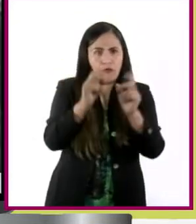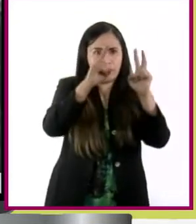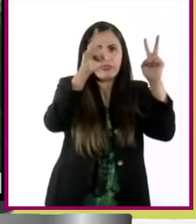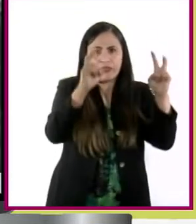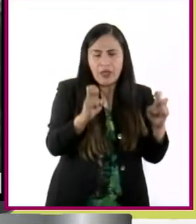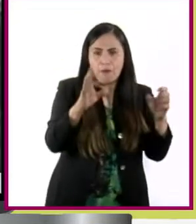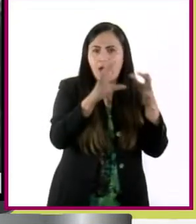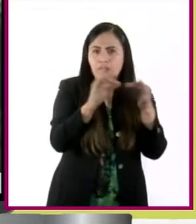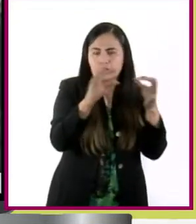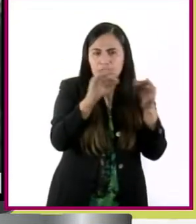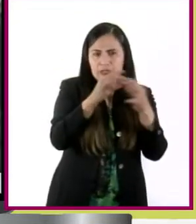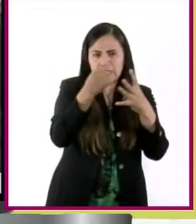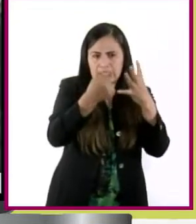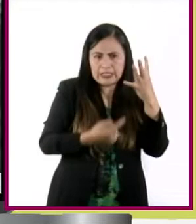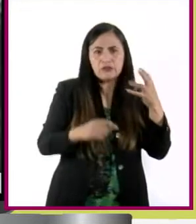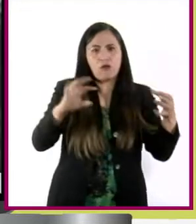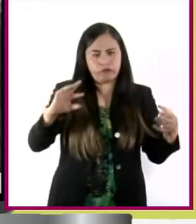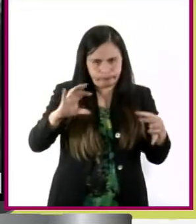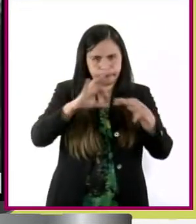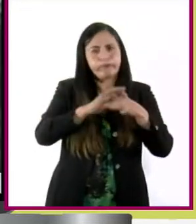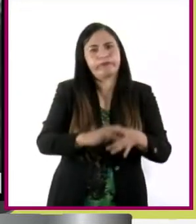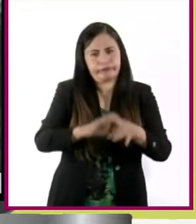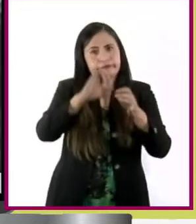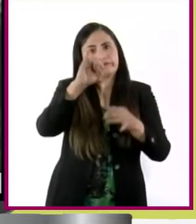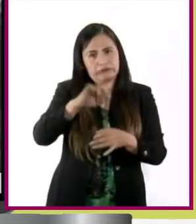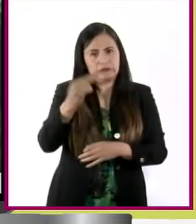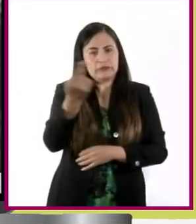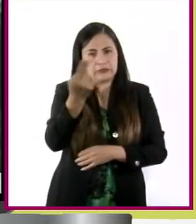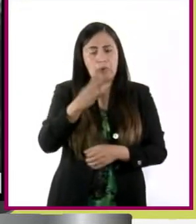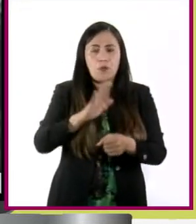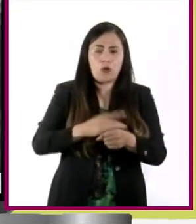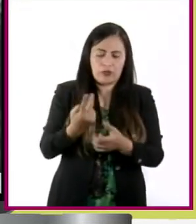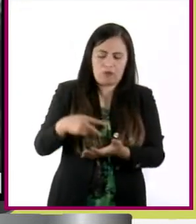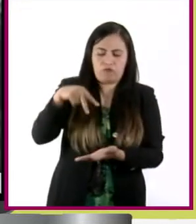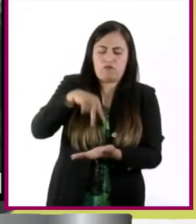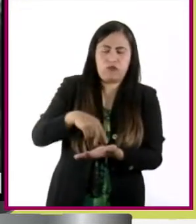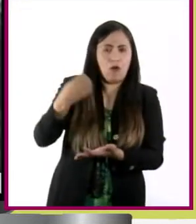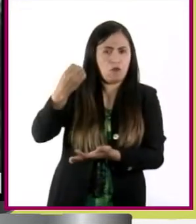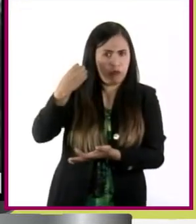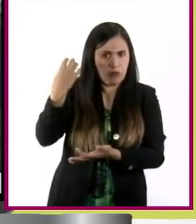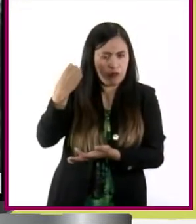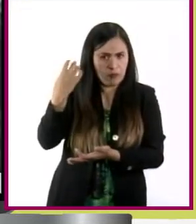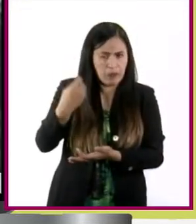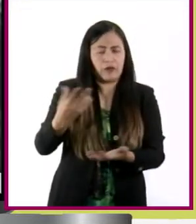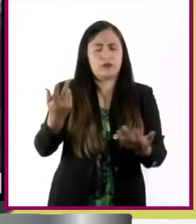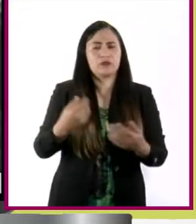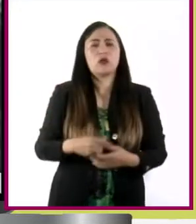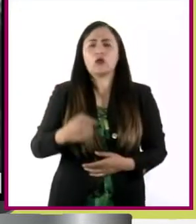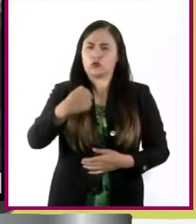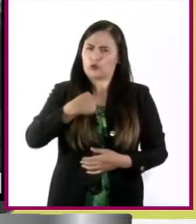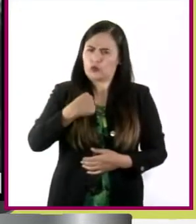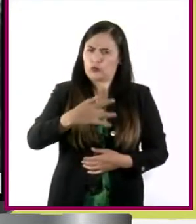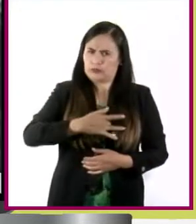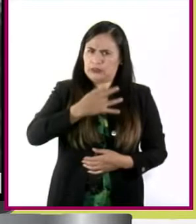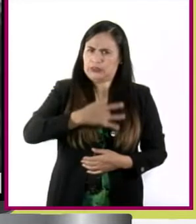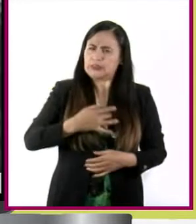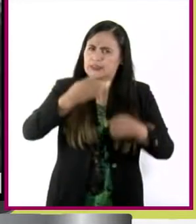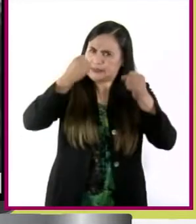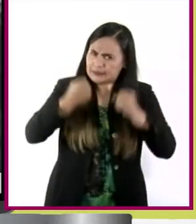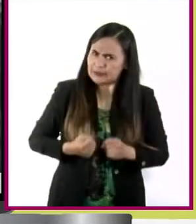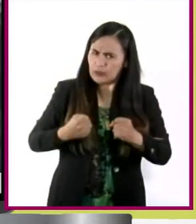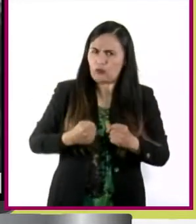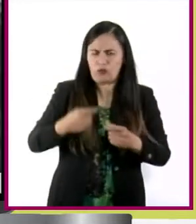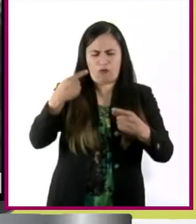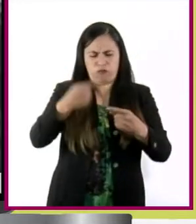va a expresar en ese discurso, porque cuando damos un discurso convencemos no solo por medio de ofrecer como